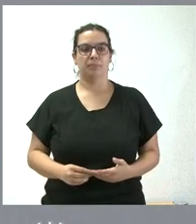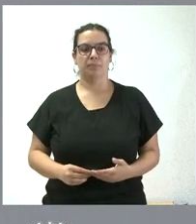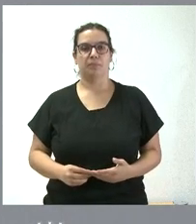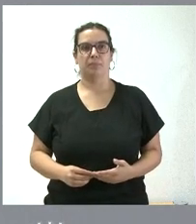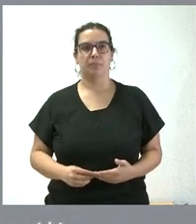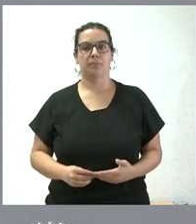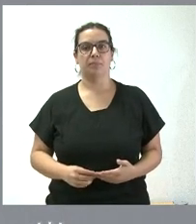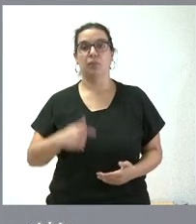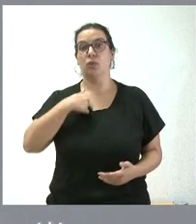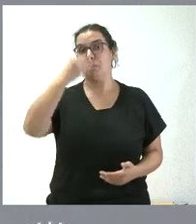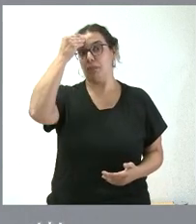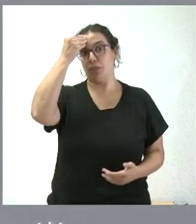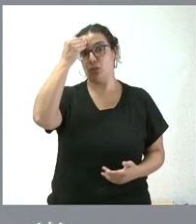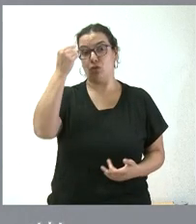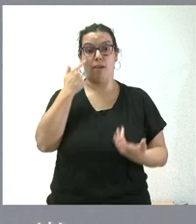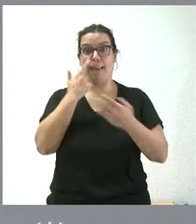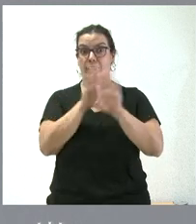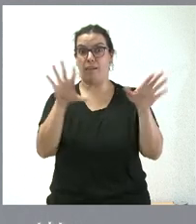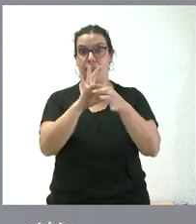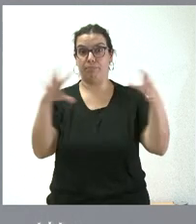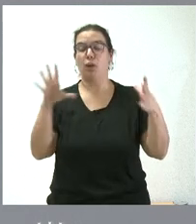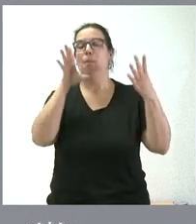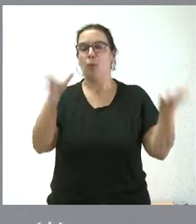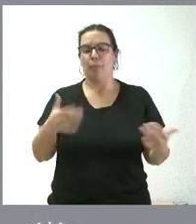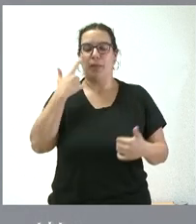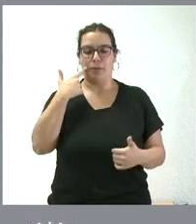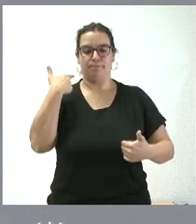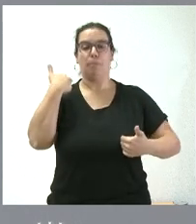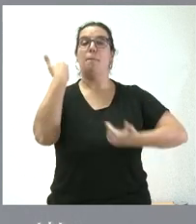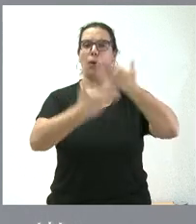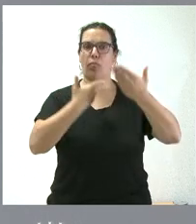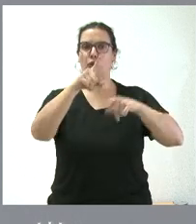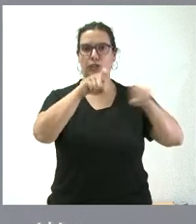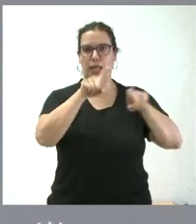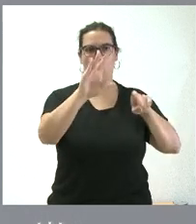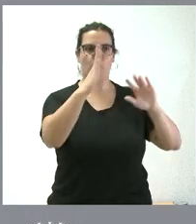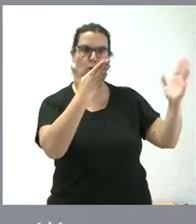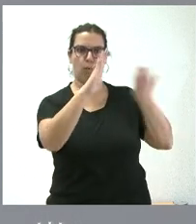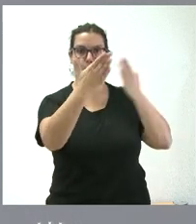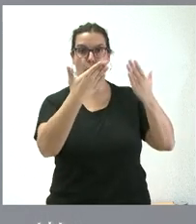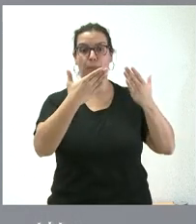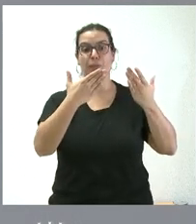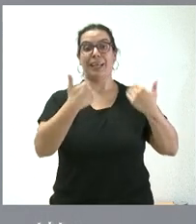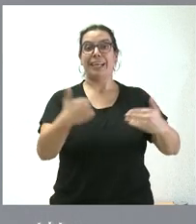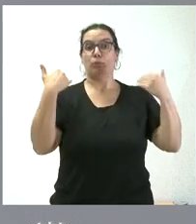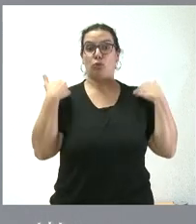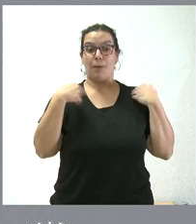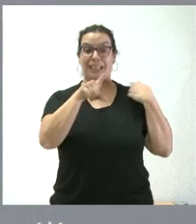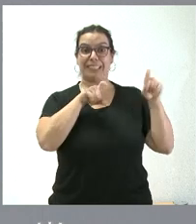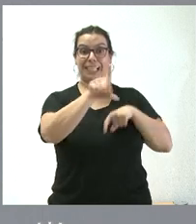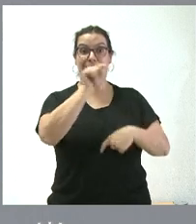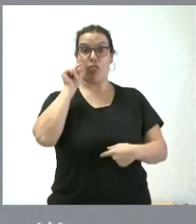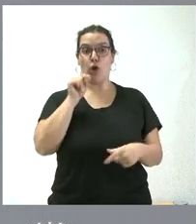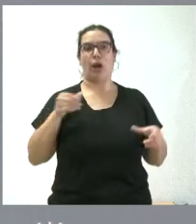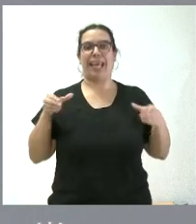creo que no tiene que ver porque mire hubo un proceso de selección y hubo un equipo en ese proceso de selección